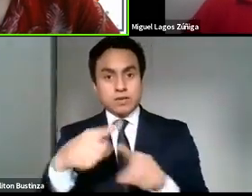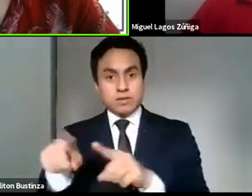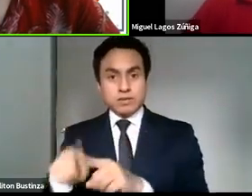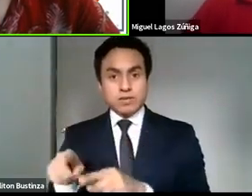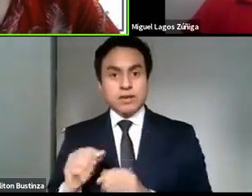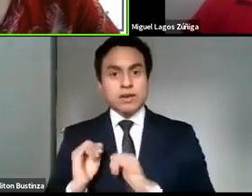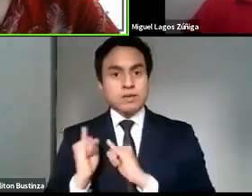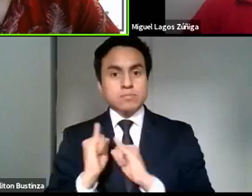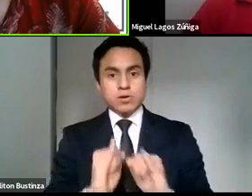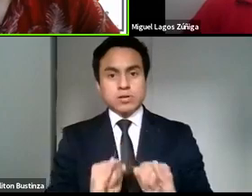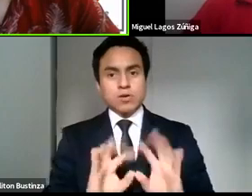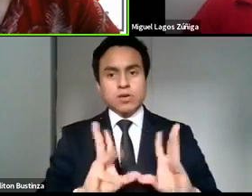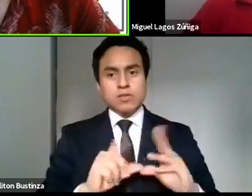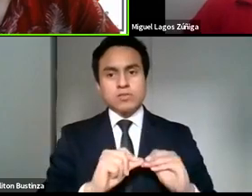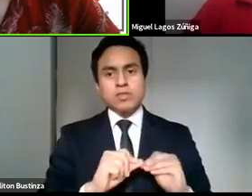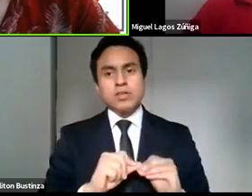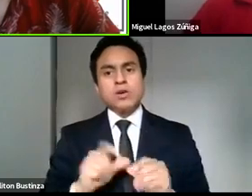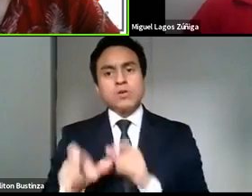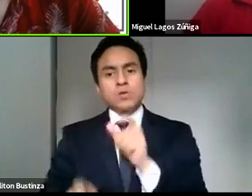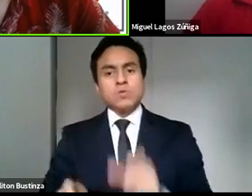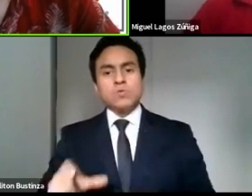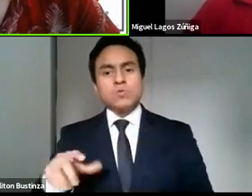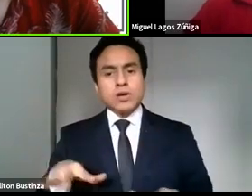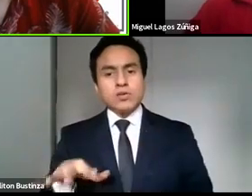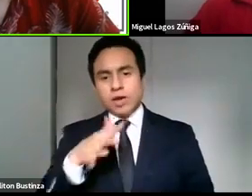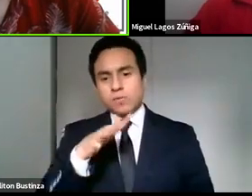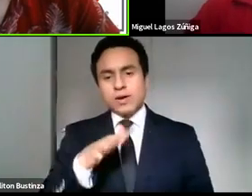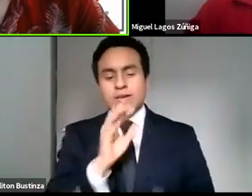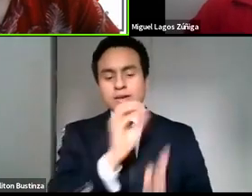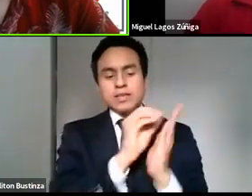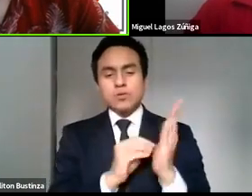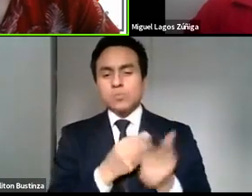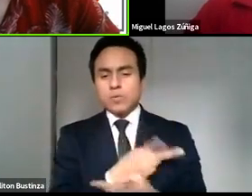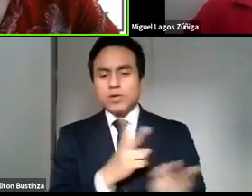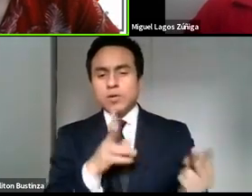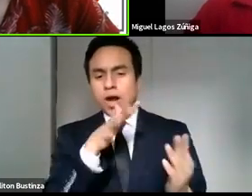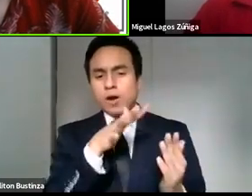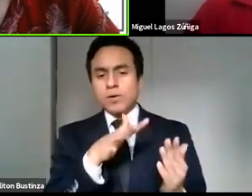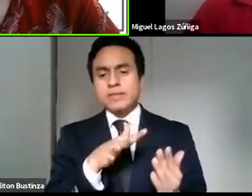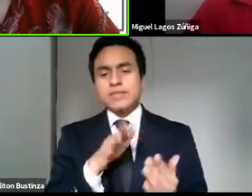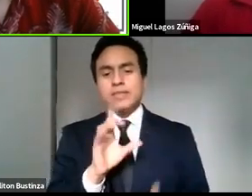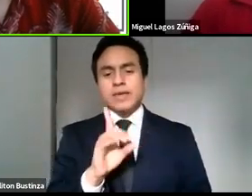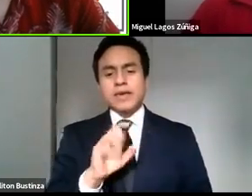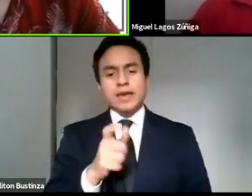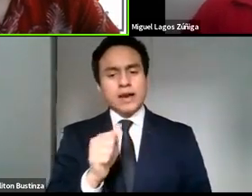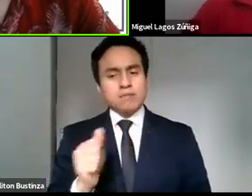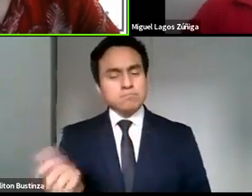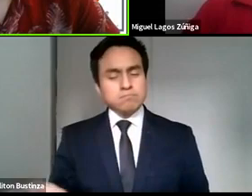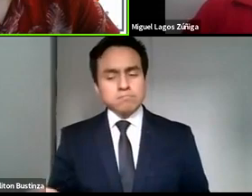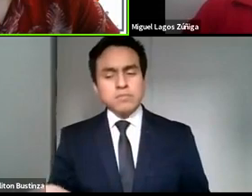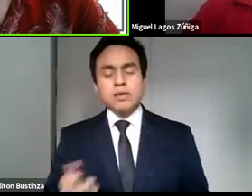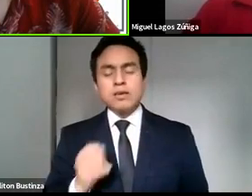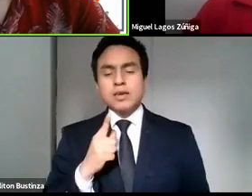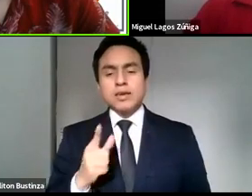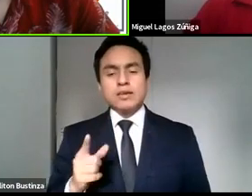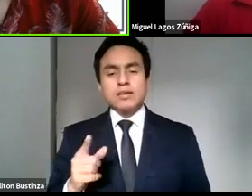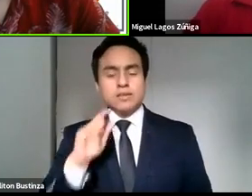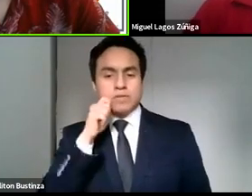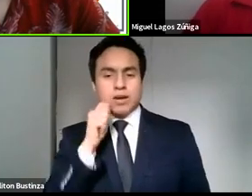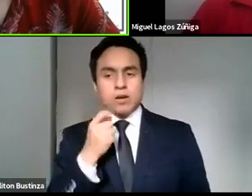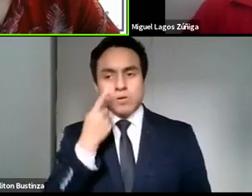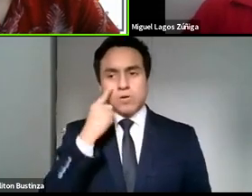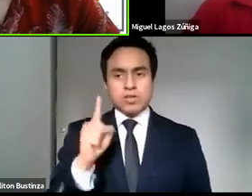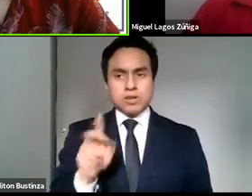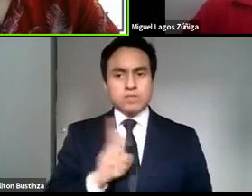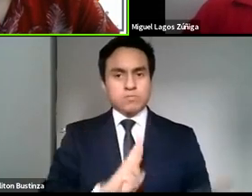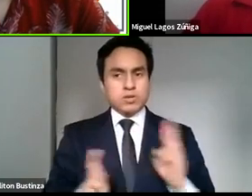reportes de las organizaciones de usuarios de agua y el catastro público de aguas de la DGA? ¿Qué implicancias puede tener el desconocer las